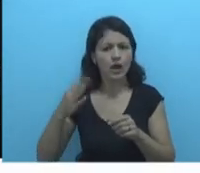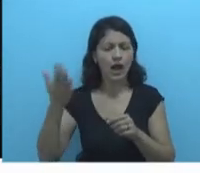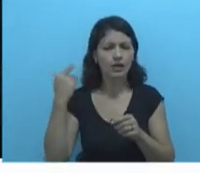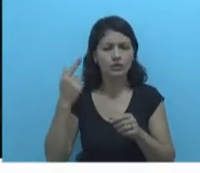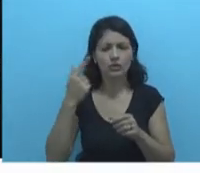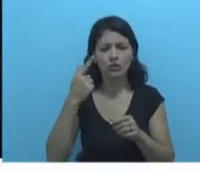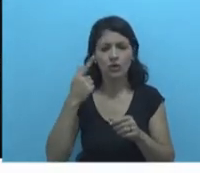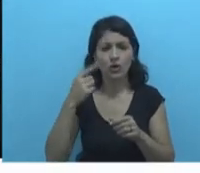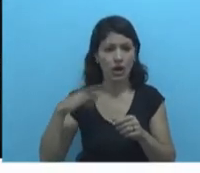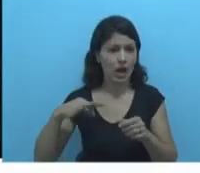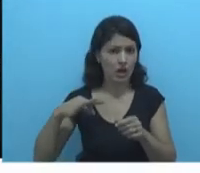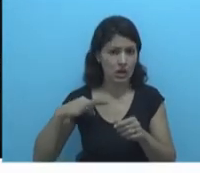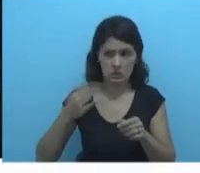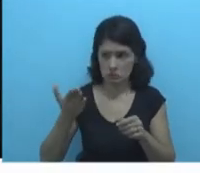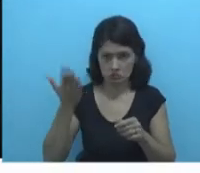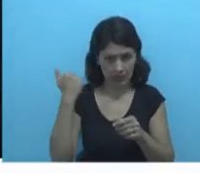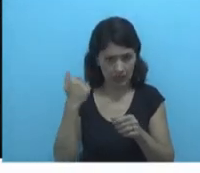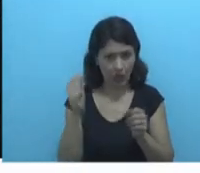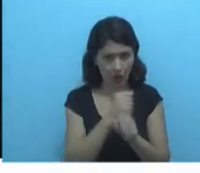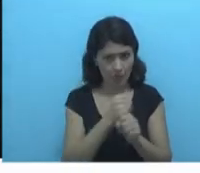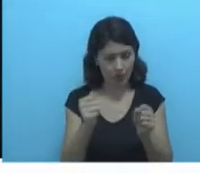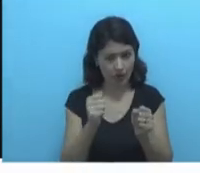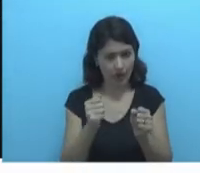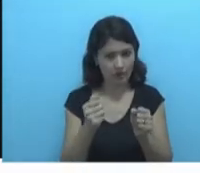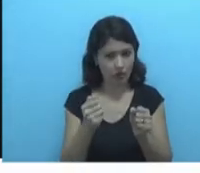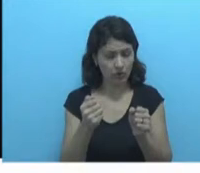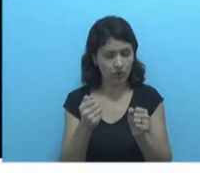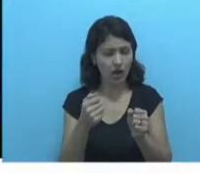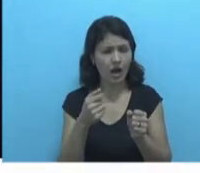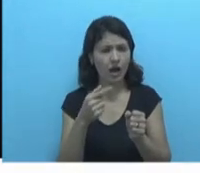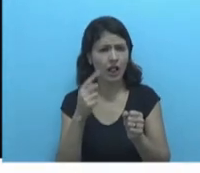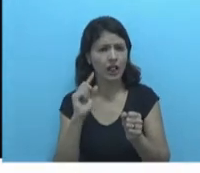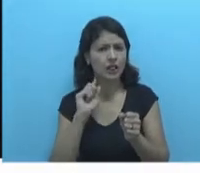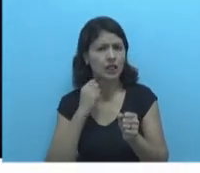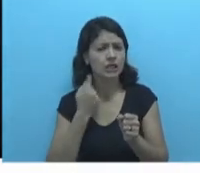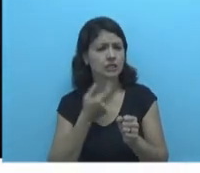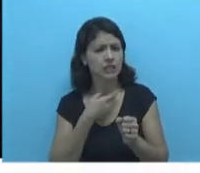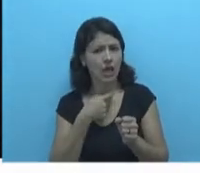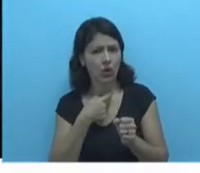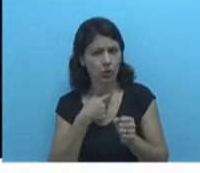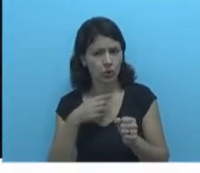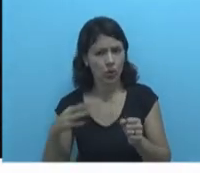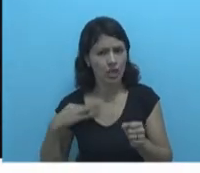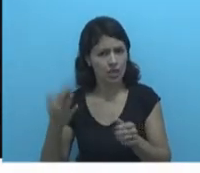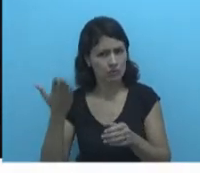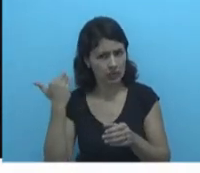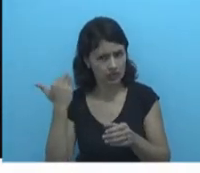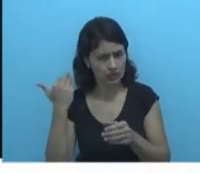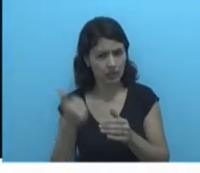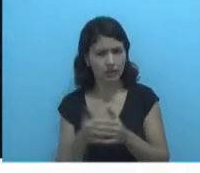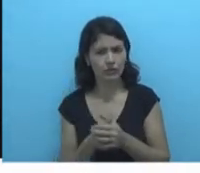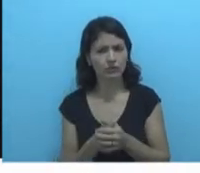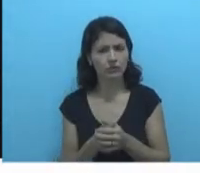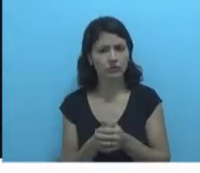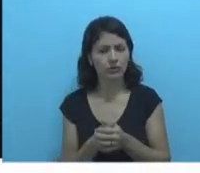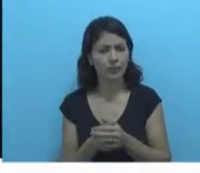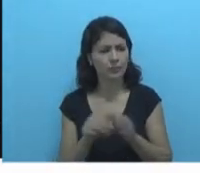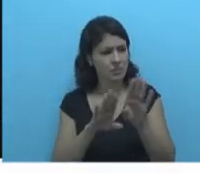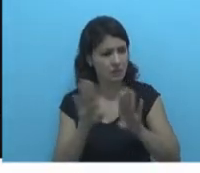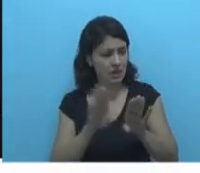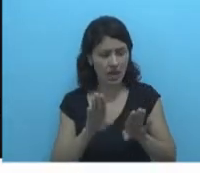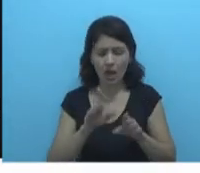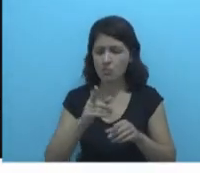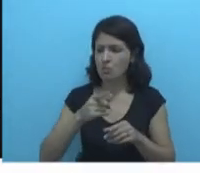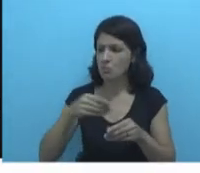de 2020. Y quiero decirles que cuando nacieron inquietudes de todo